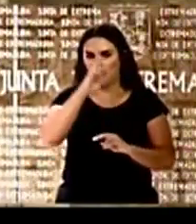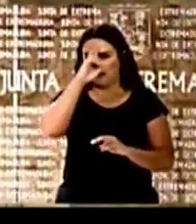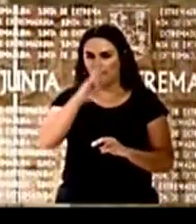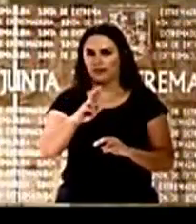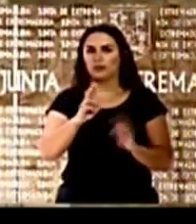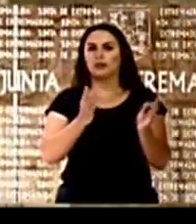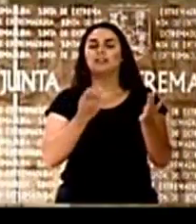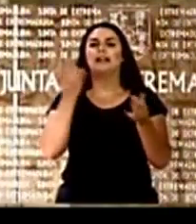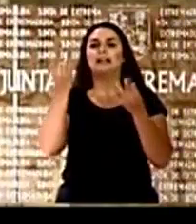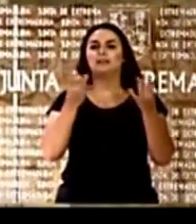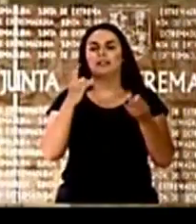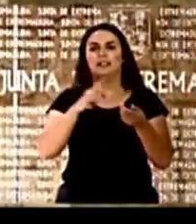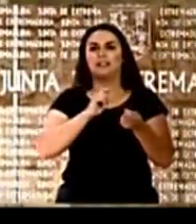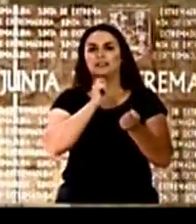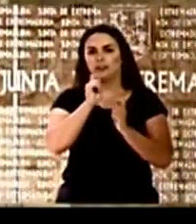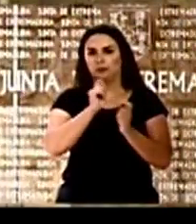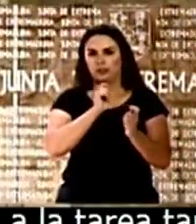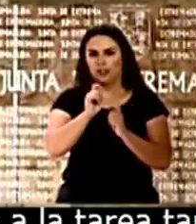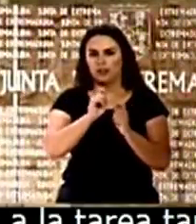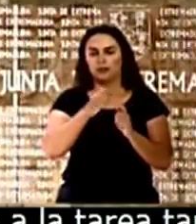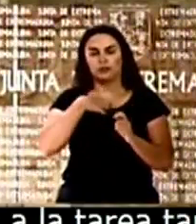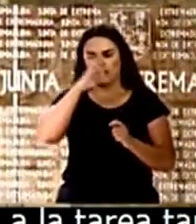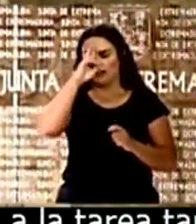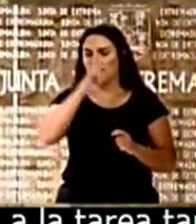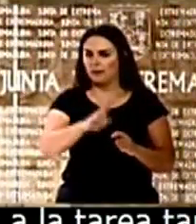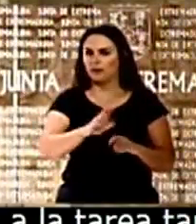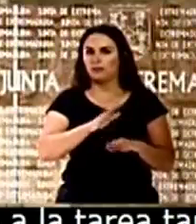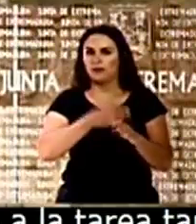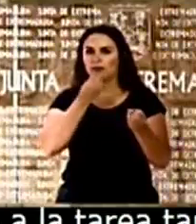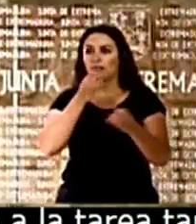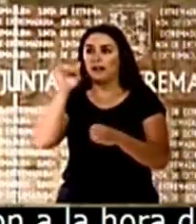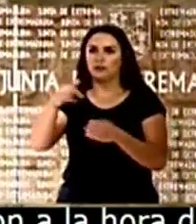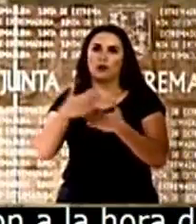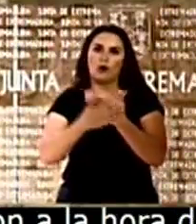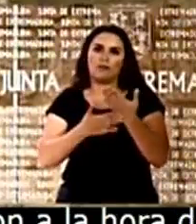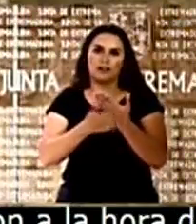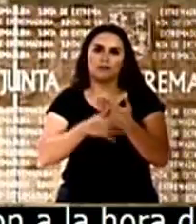medios de comunicación a la hora de informar. Esto es un gobierno,